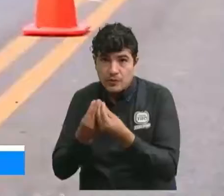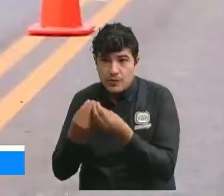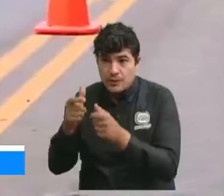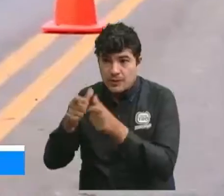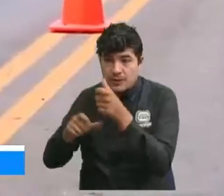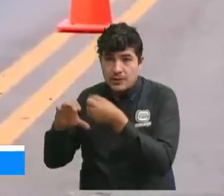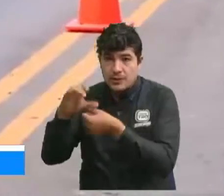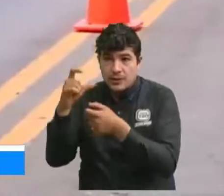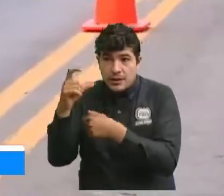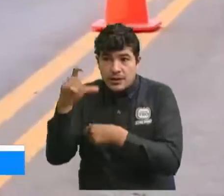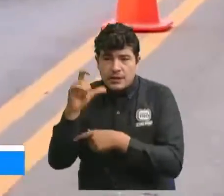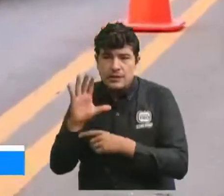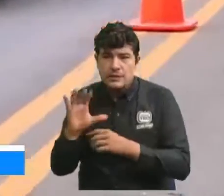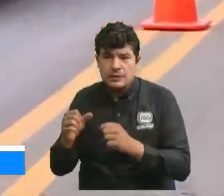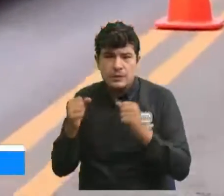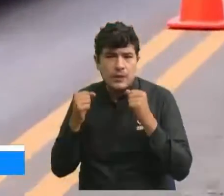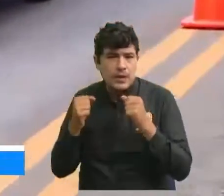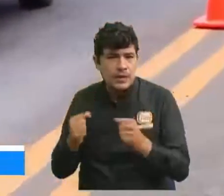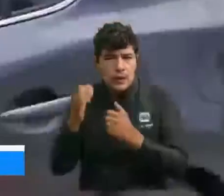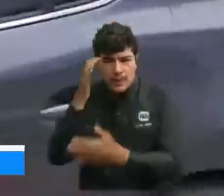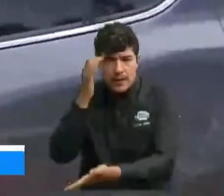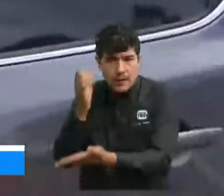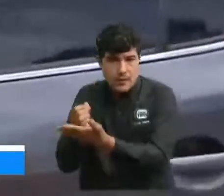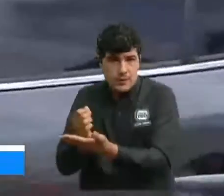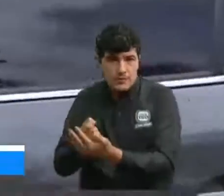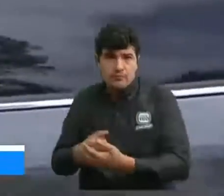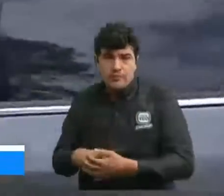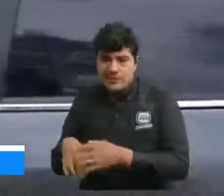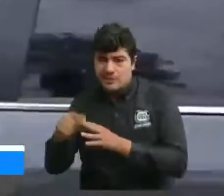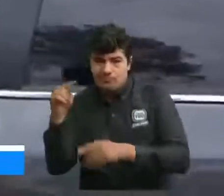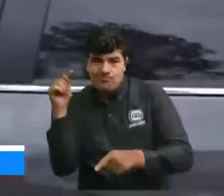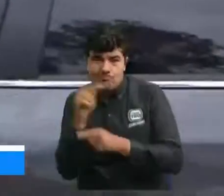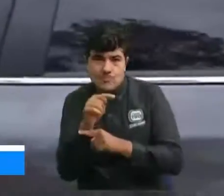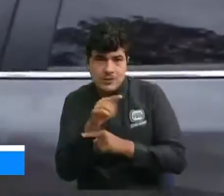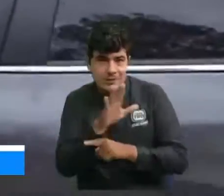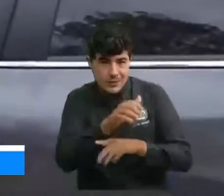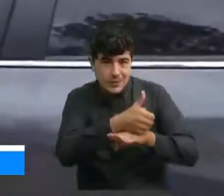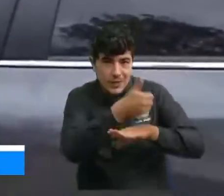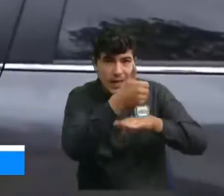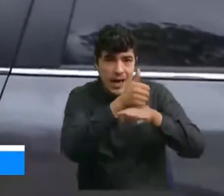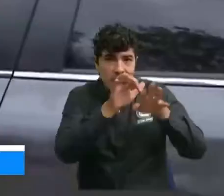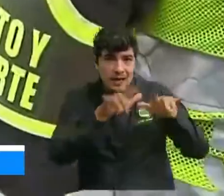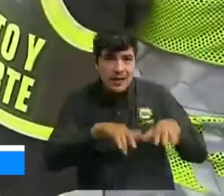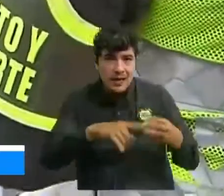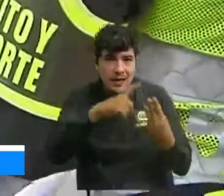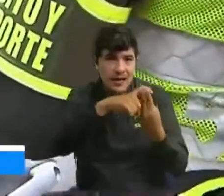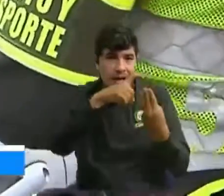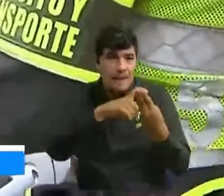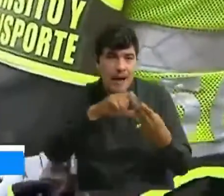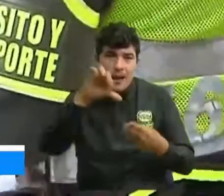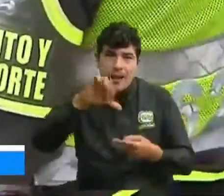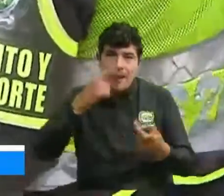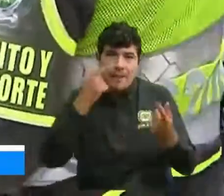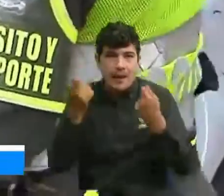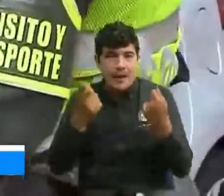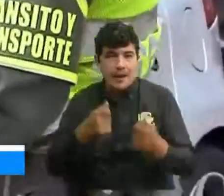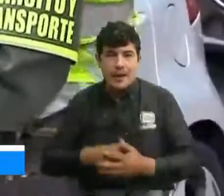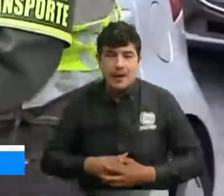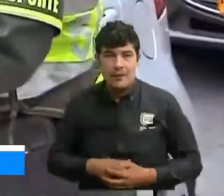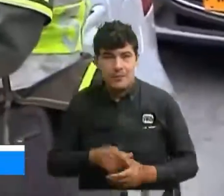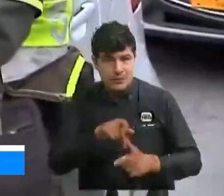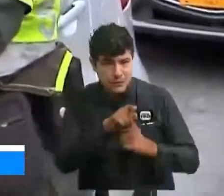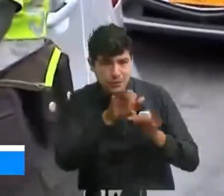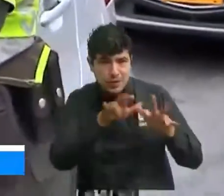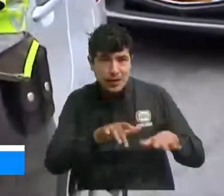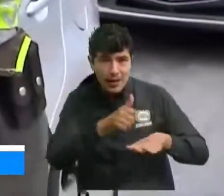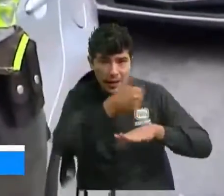la que la administración municipal ha hecho para el control del tránsito en la ciudad. Para algunos cabildantes, no se ve el trabajo de la Secretaría